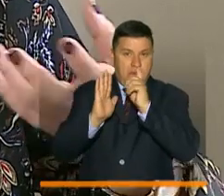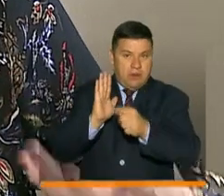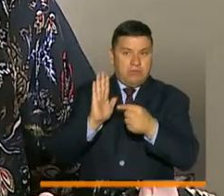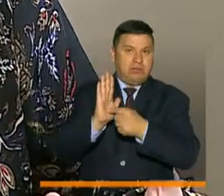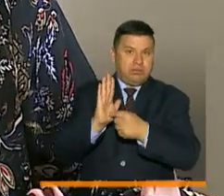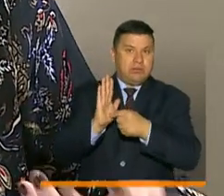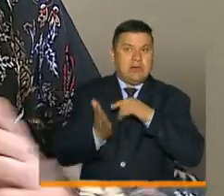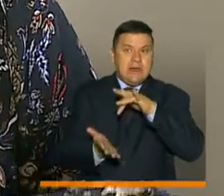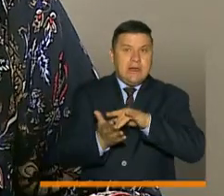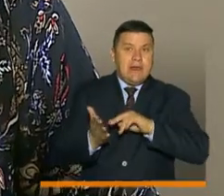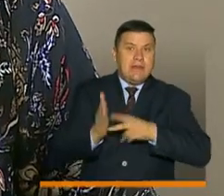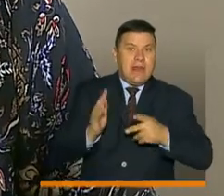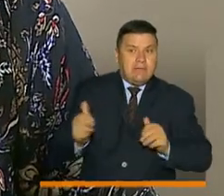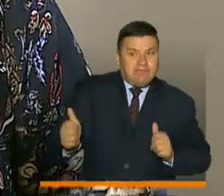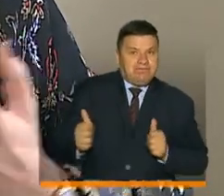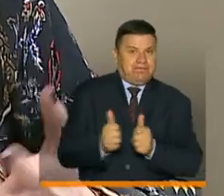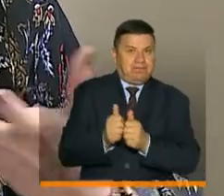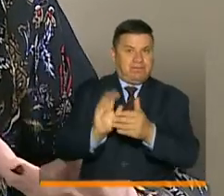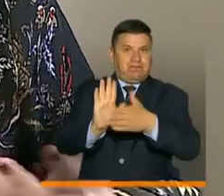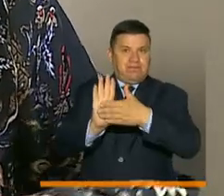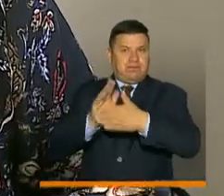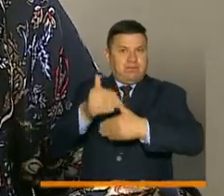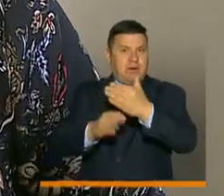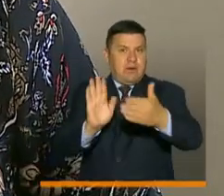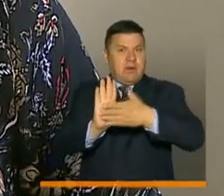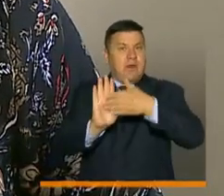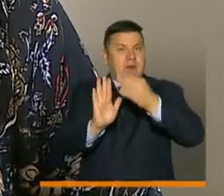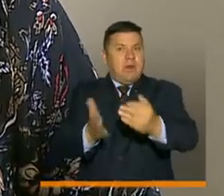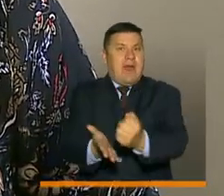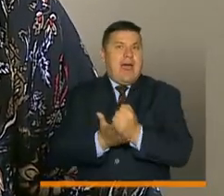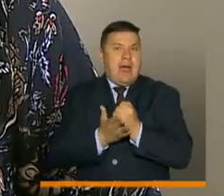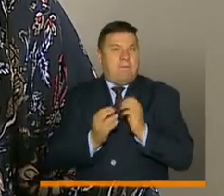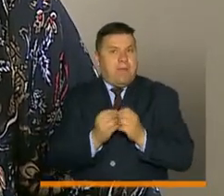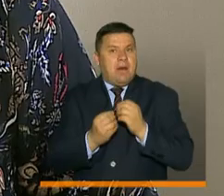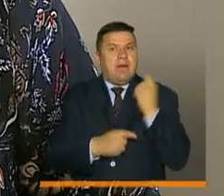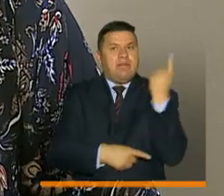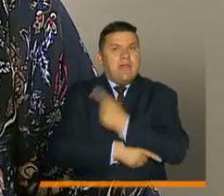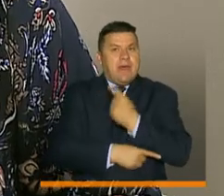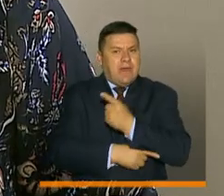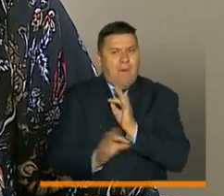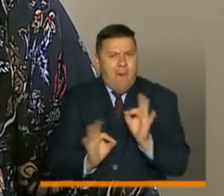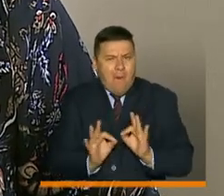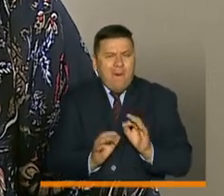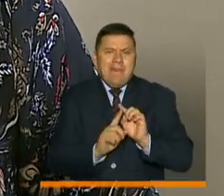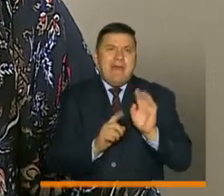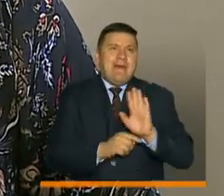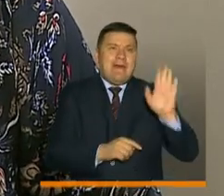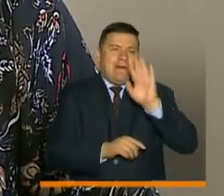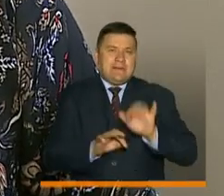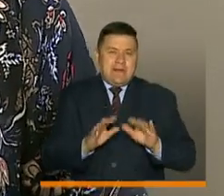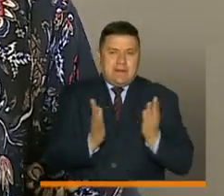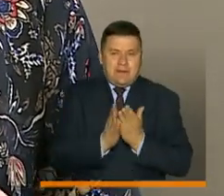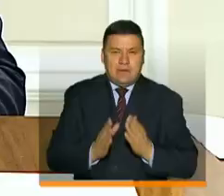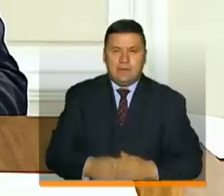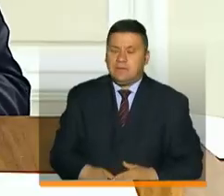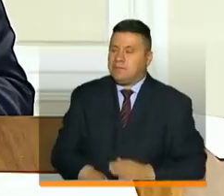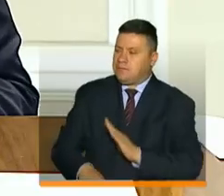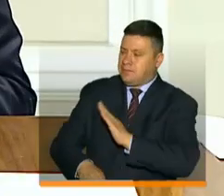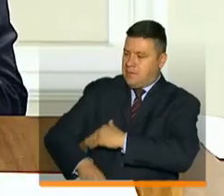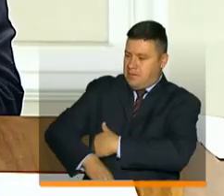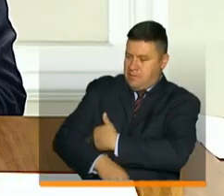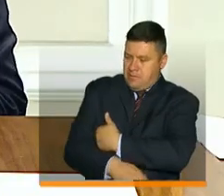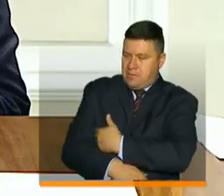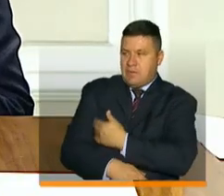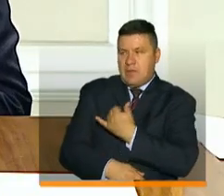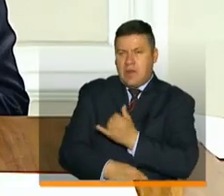demás, esta asistencia técnica que vamos a poner en marcha, pues creo que puede ayudar muchísimo más en el día a día a las instituciones y a las secretarías. Y ministra, creo que